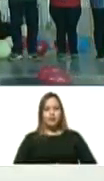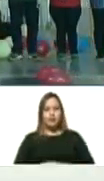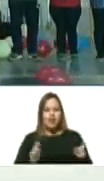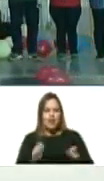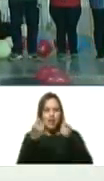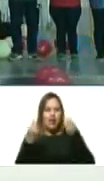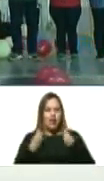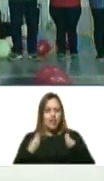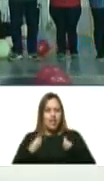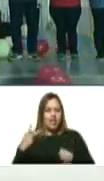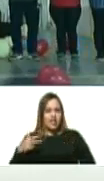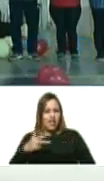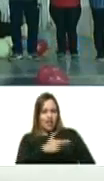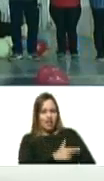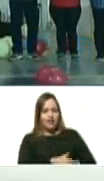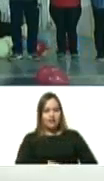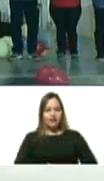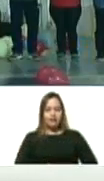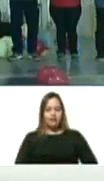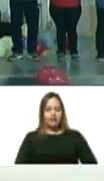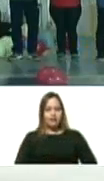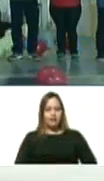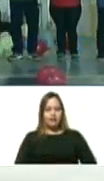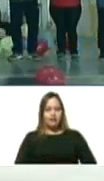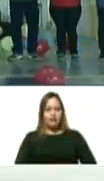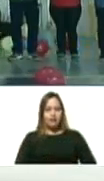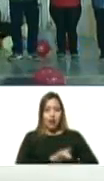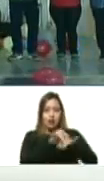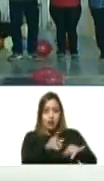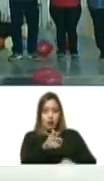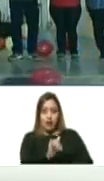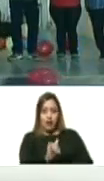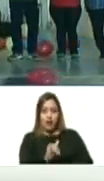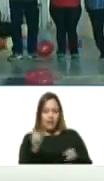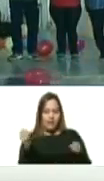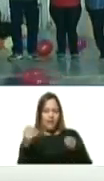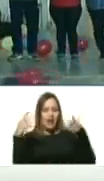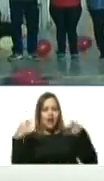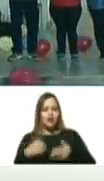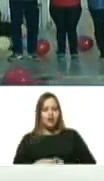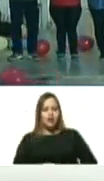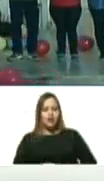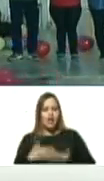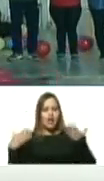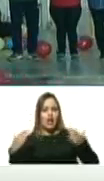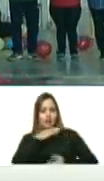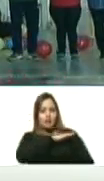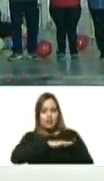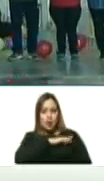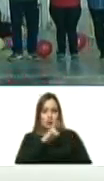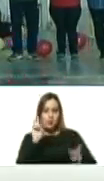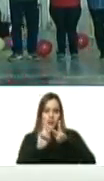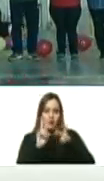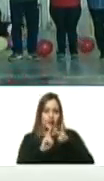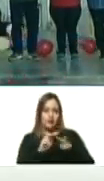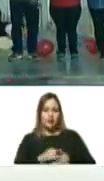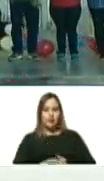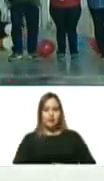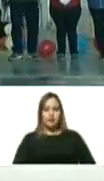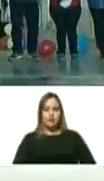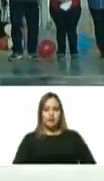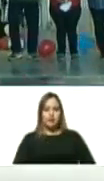sus vidas en las Tejerías. Y para eso está el milagro de la gran misión Vivienda Venezuela.